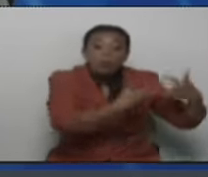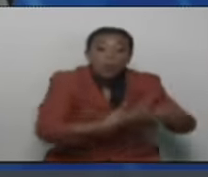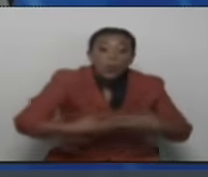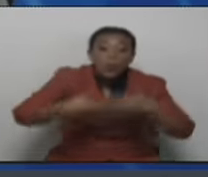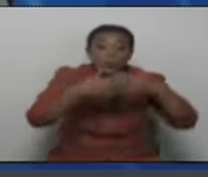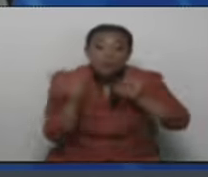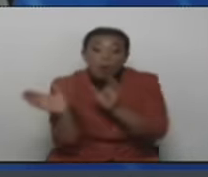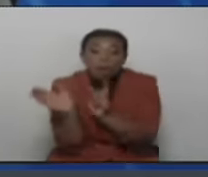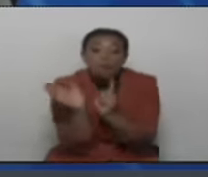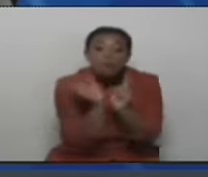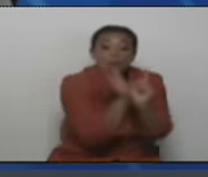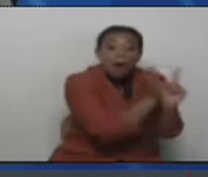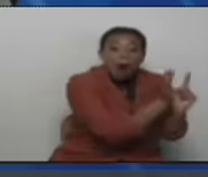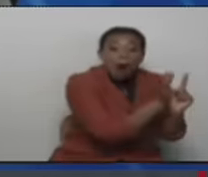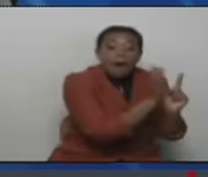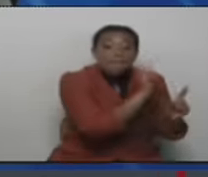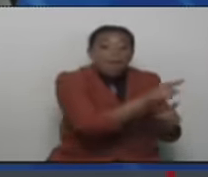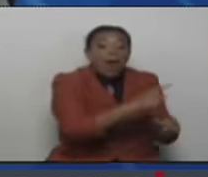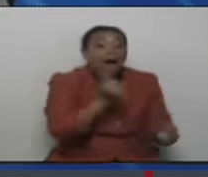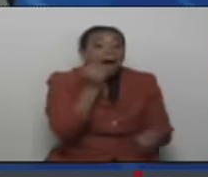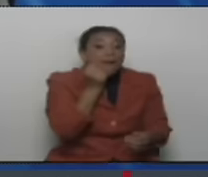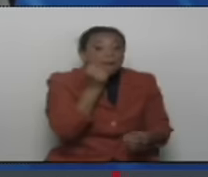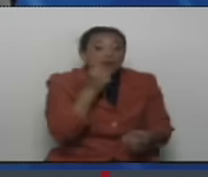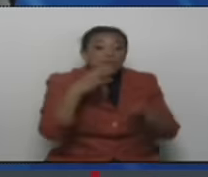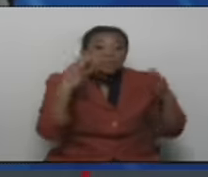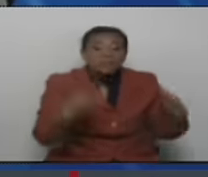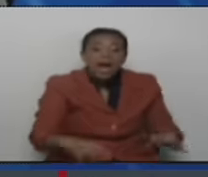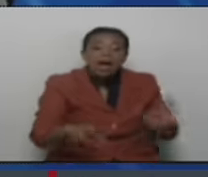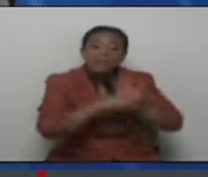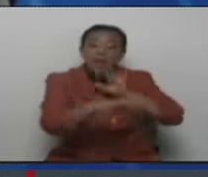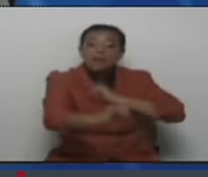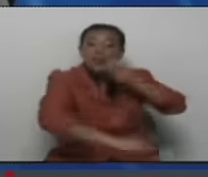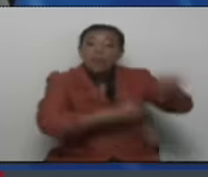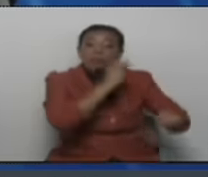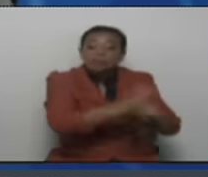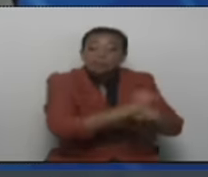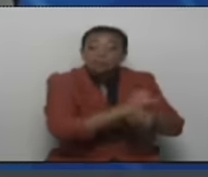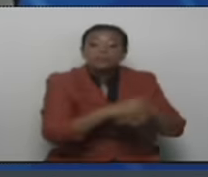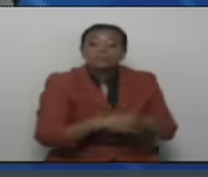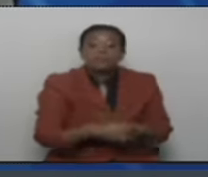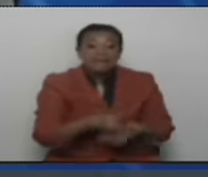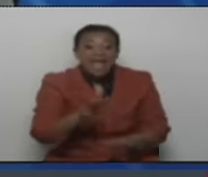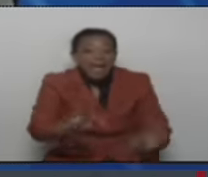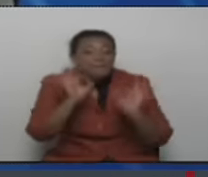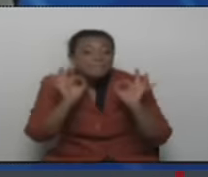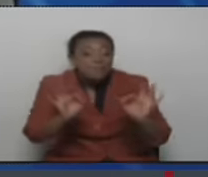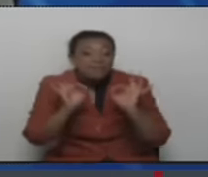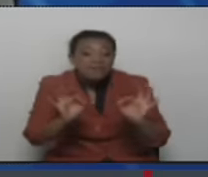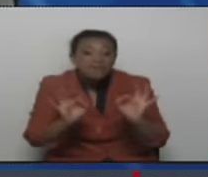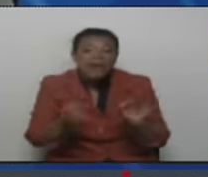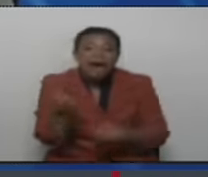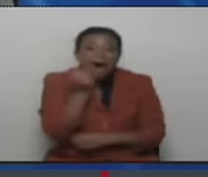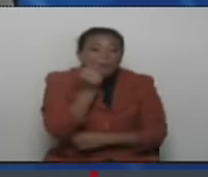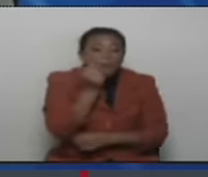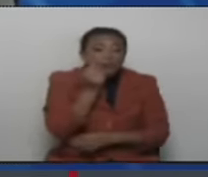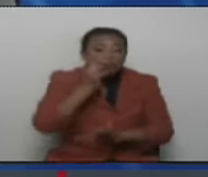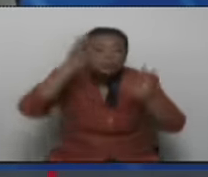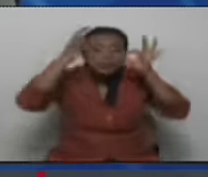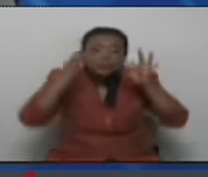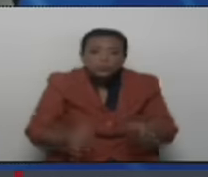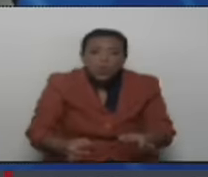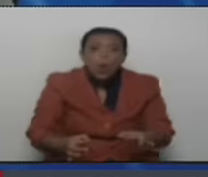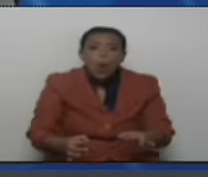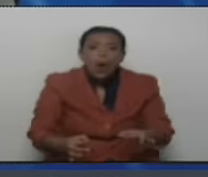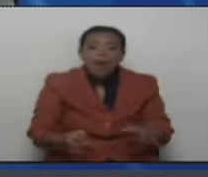Unidos de Norteamérica, lo cual viola flagrantemente el derecho internacional y específicamente viola flagrantemente